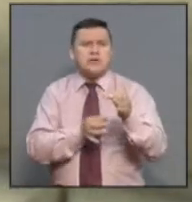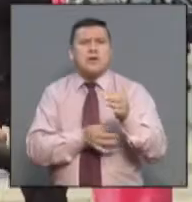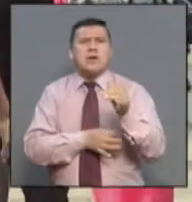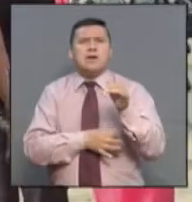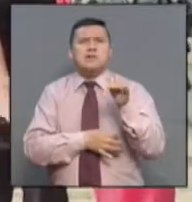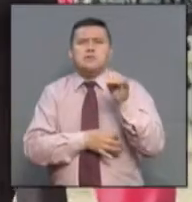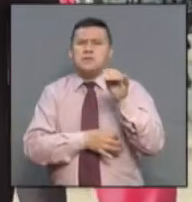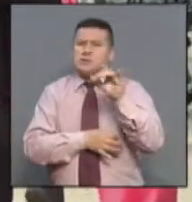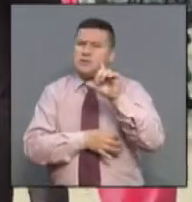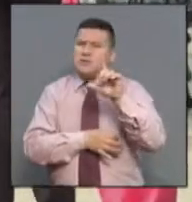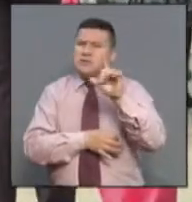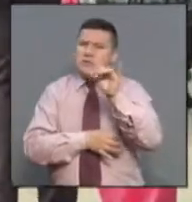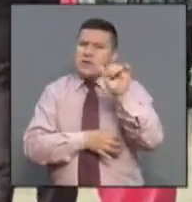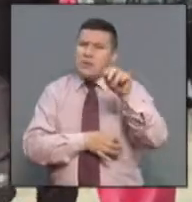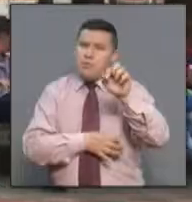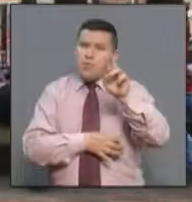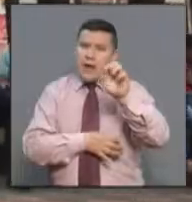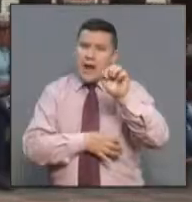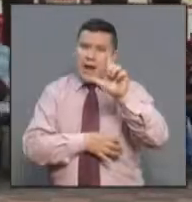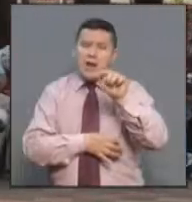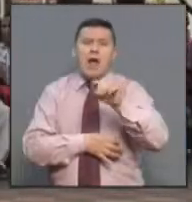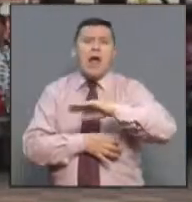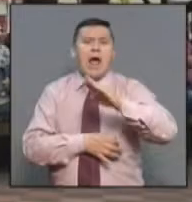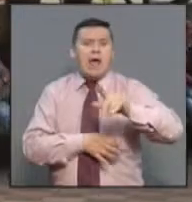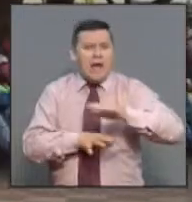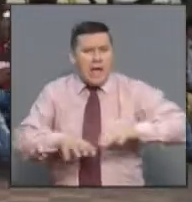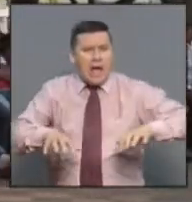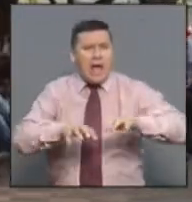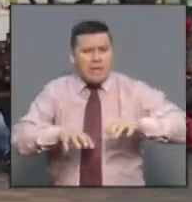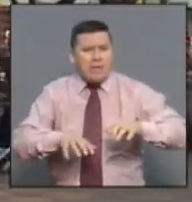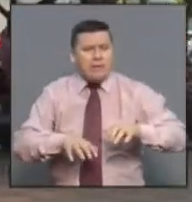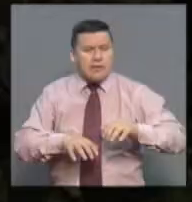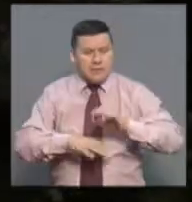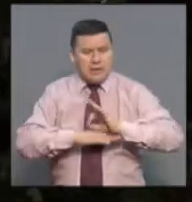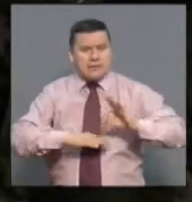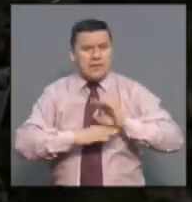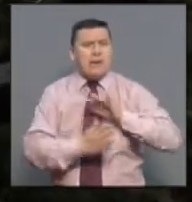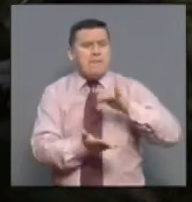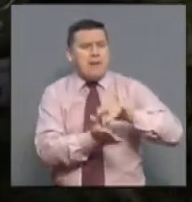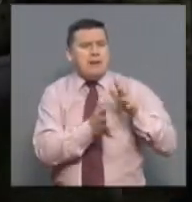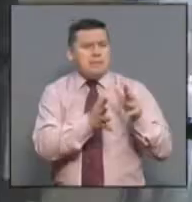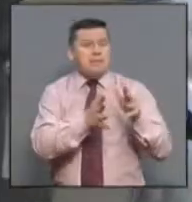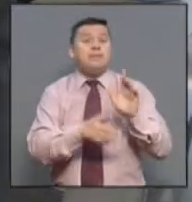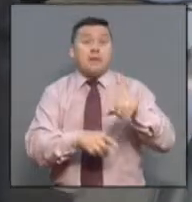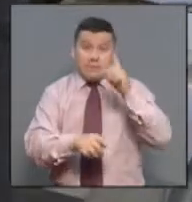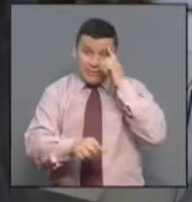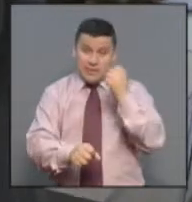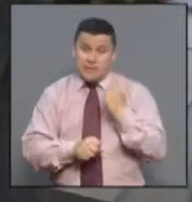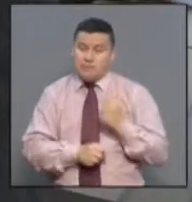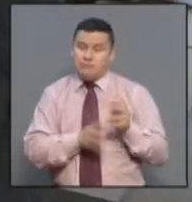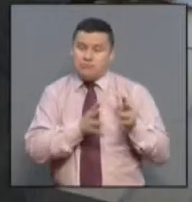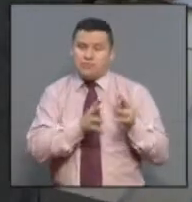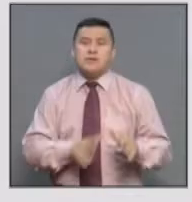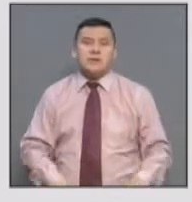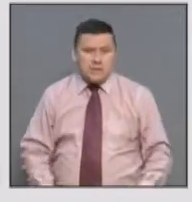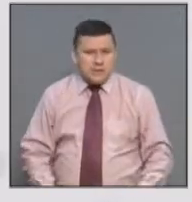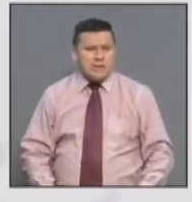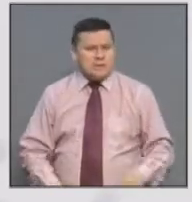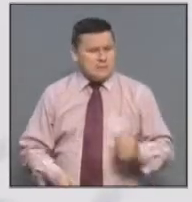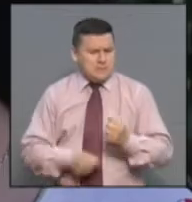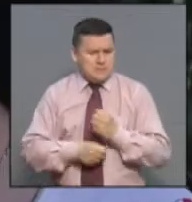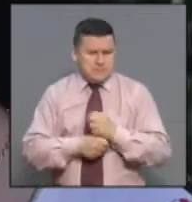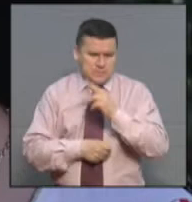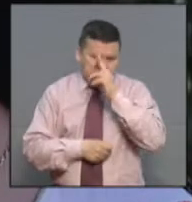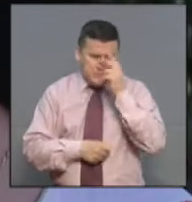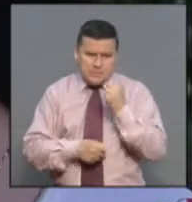Yarumal, entre otros. En Antioquia encontramos una actividad de capacitación muy especial con el Ejército Nacional. Hicimos en un trabajo intenso